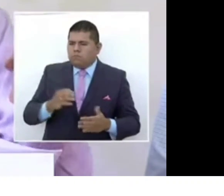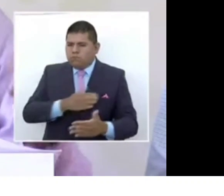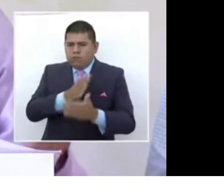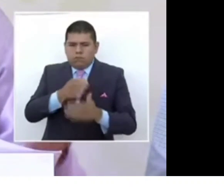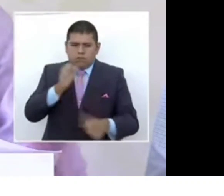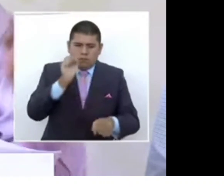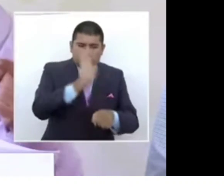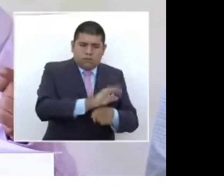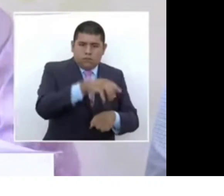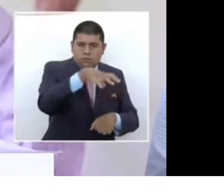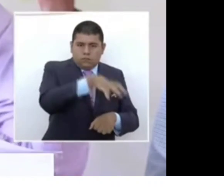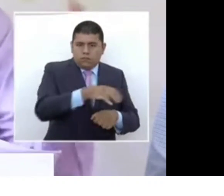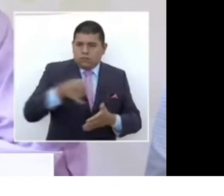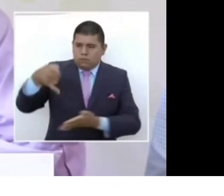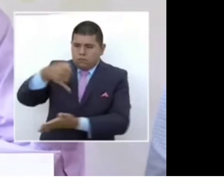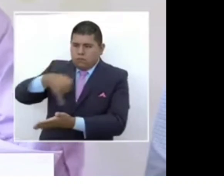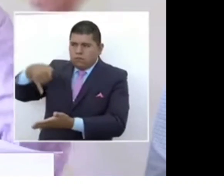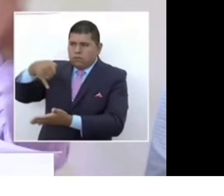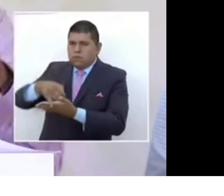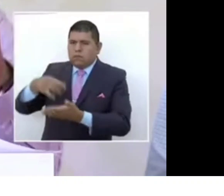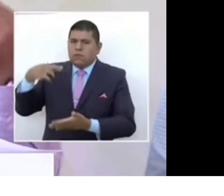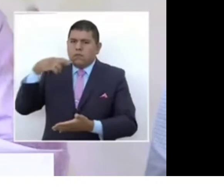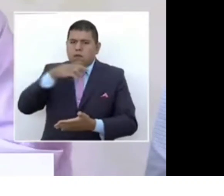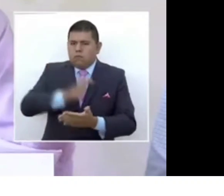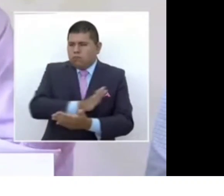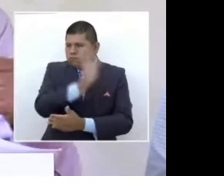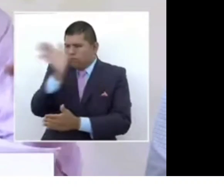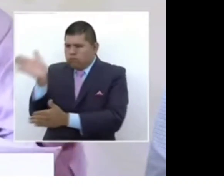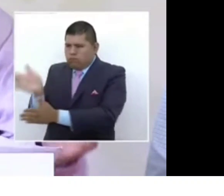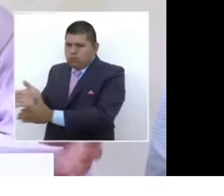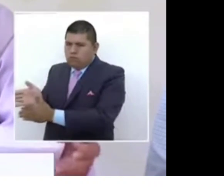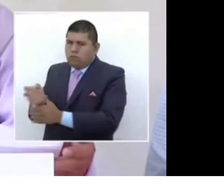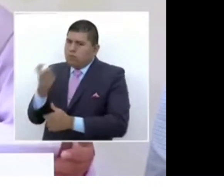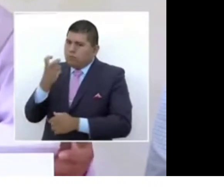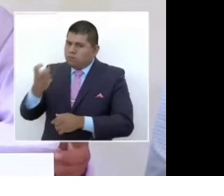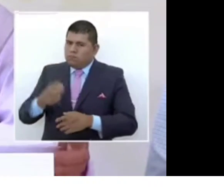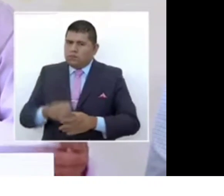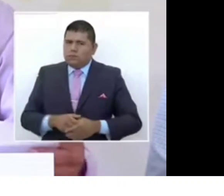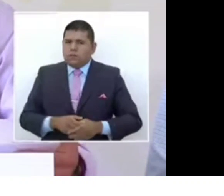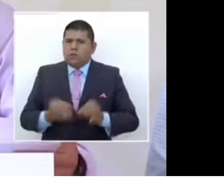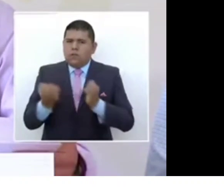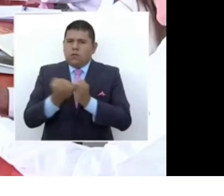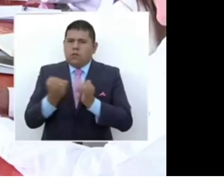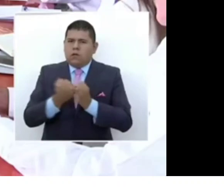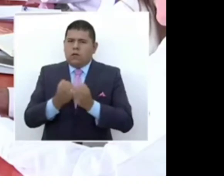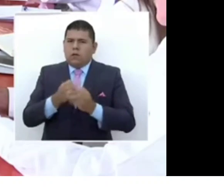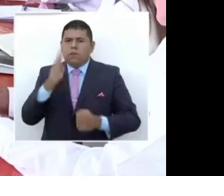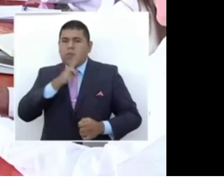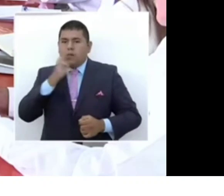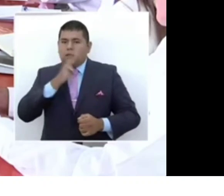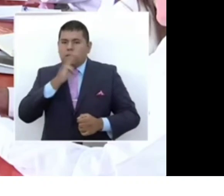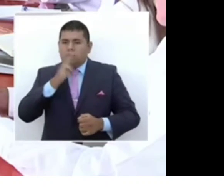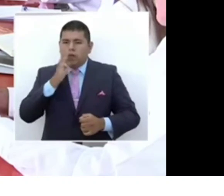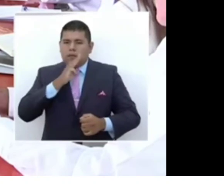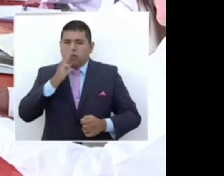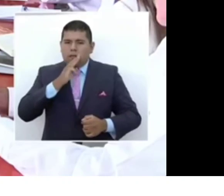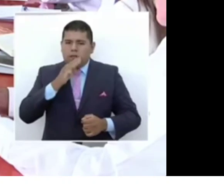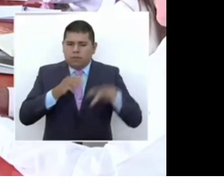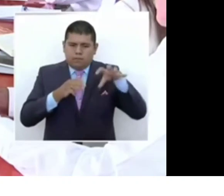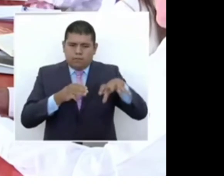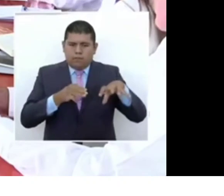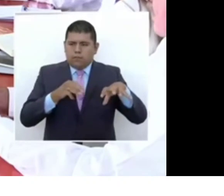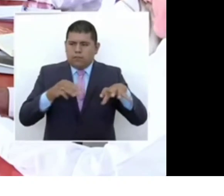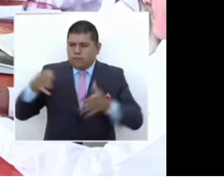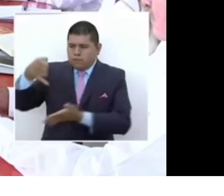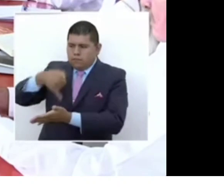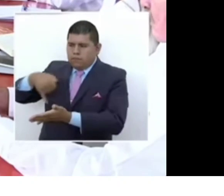Blas a Islas Marías, de Boca de Chile a Islas Marías y también de Mazatlán a Islas